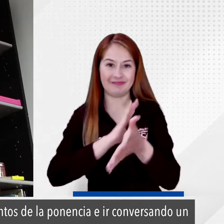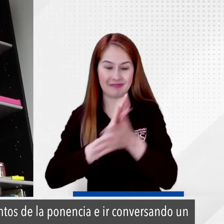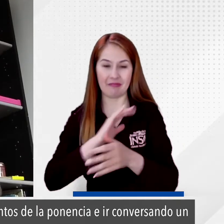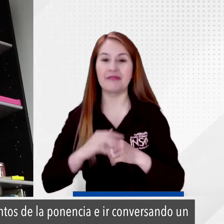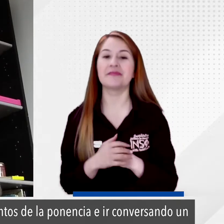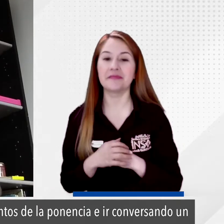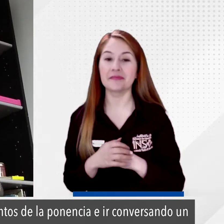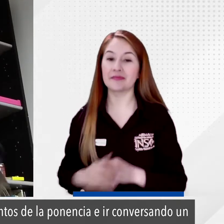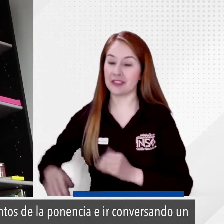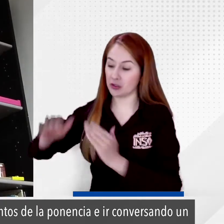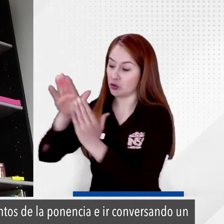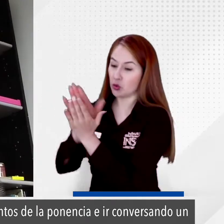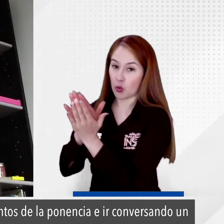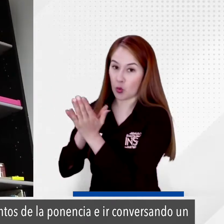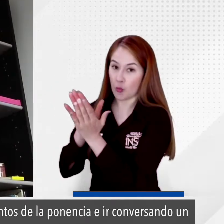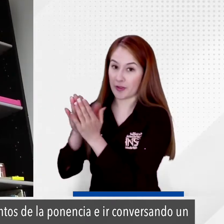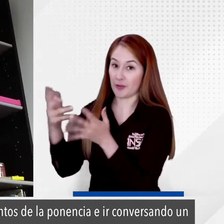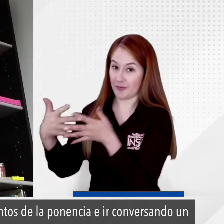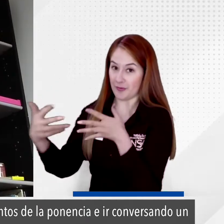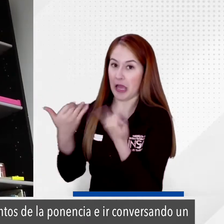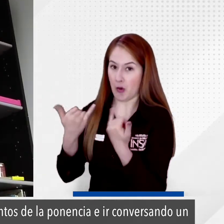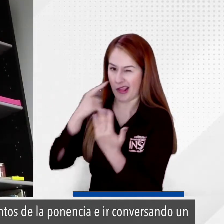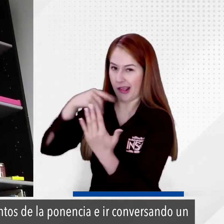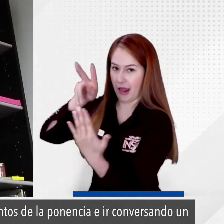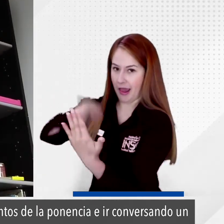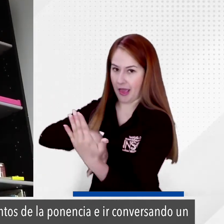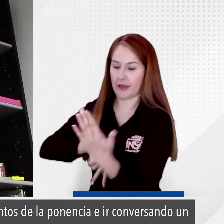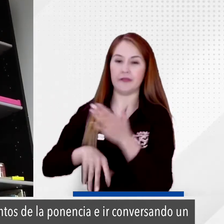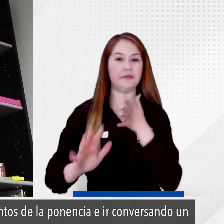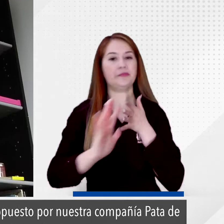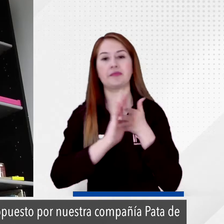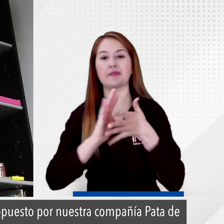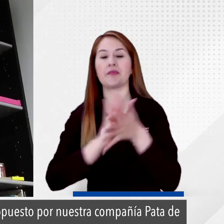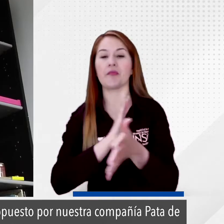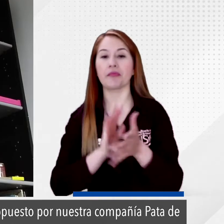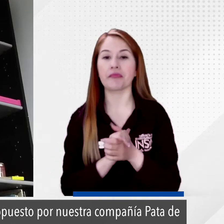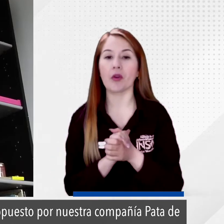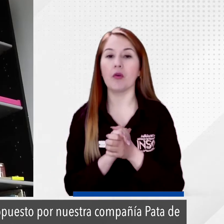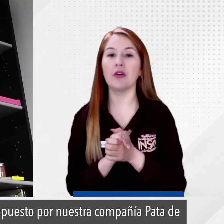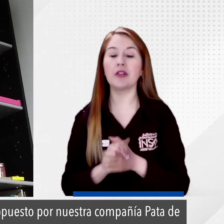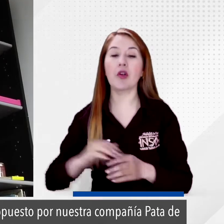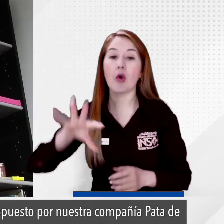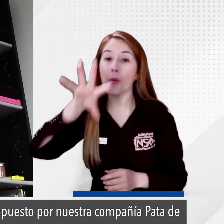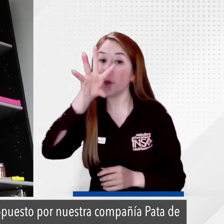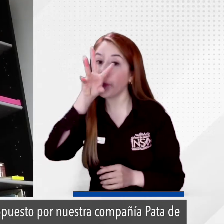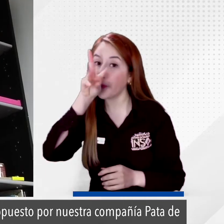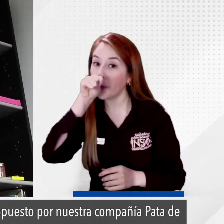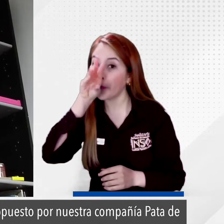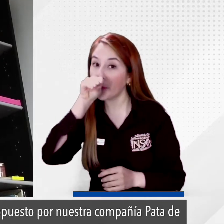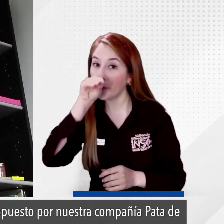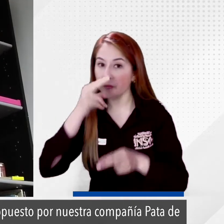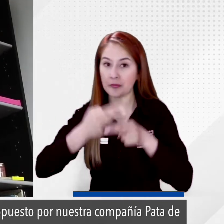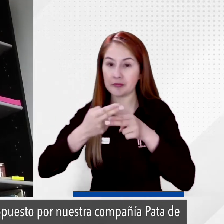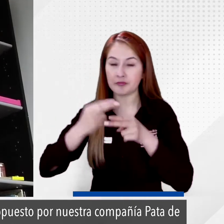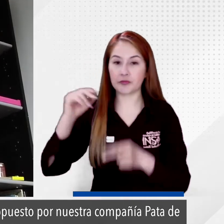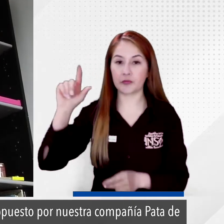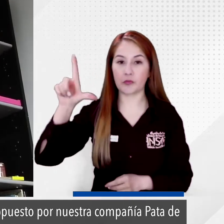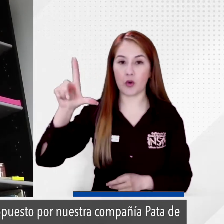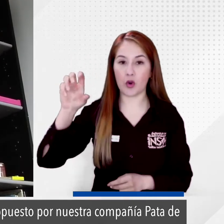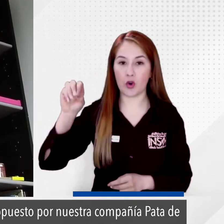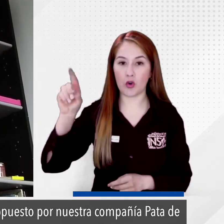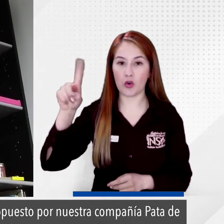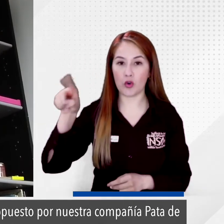fragmentos de la ponencia y pues como ir conversando un poquito. Los topos es un proyecto de creación